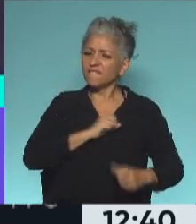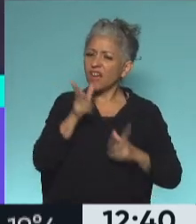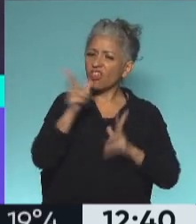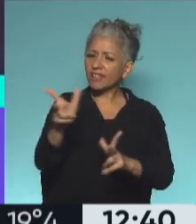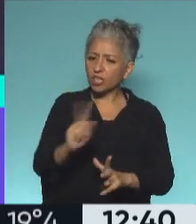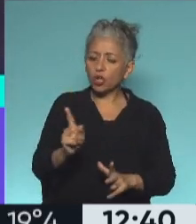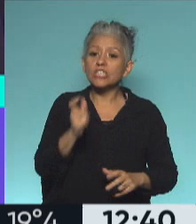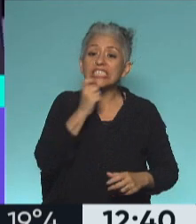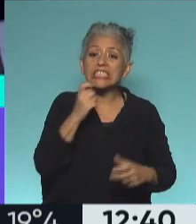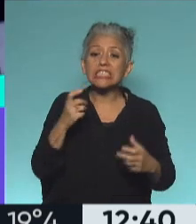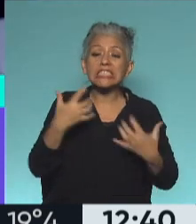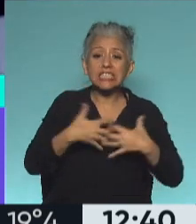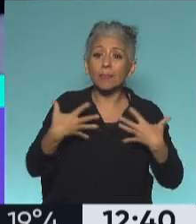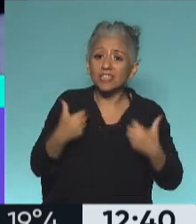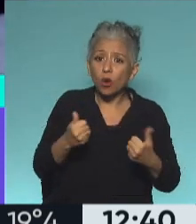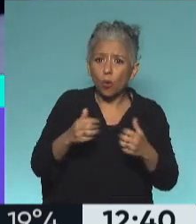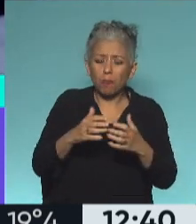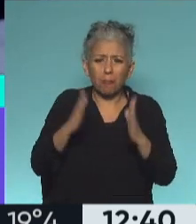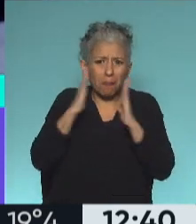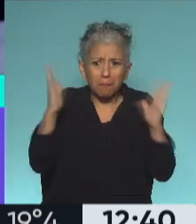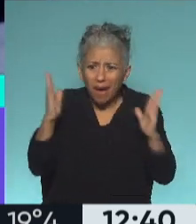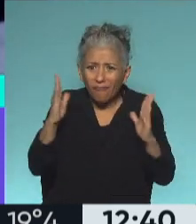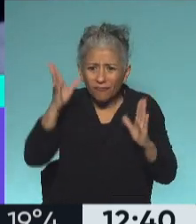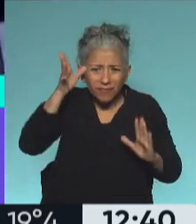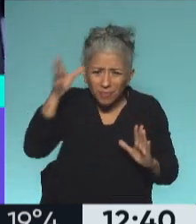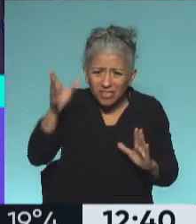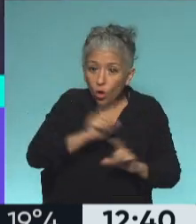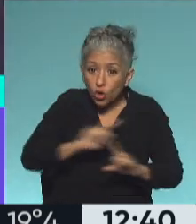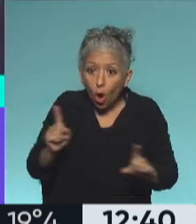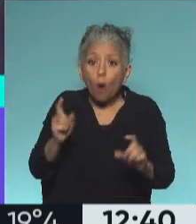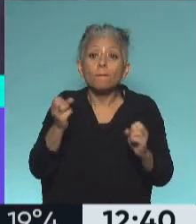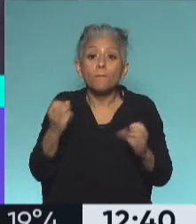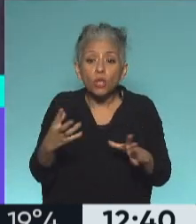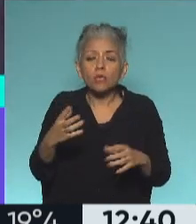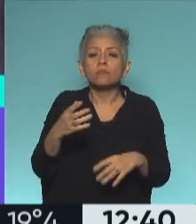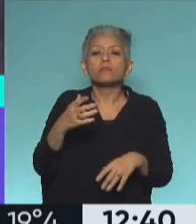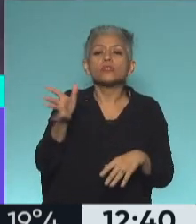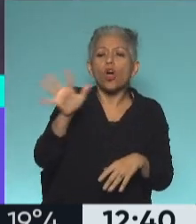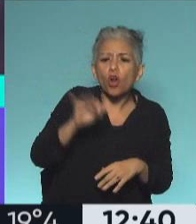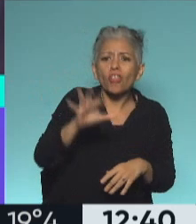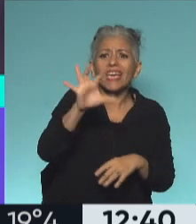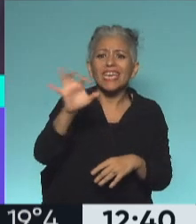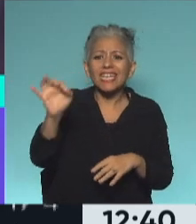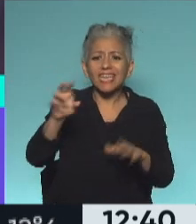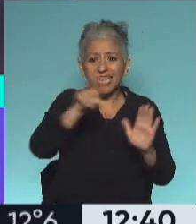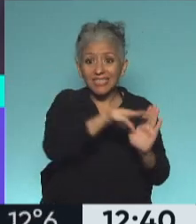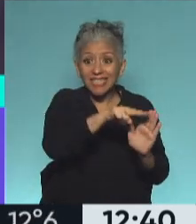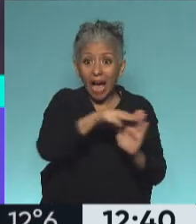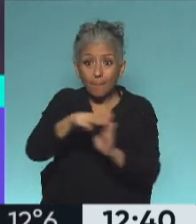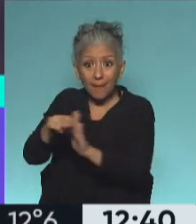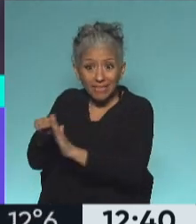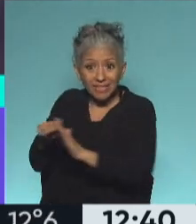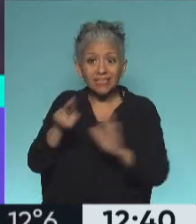de salud no colapsó, es porque se liberan todos los días casi 500 camas de terapia intensiva. Y esas